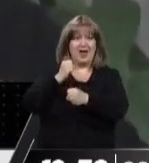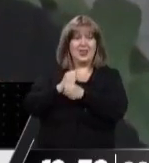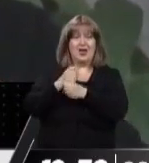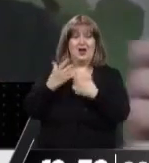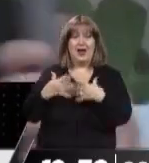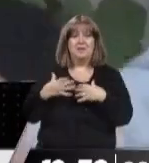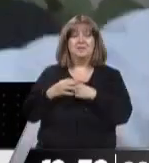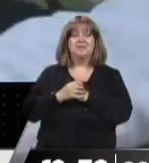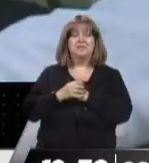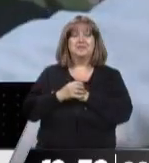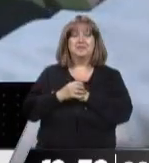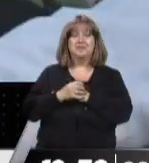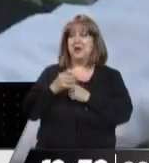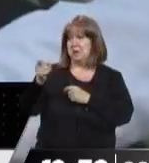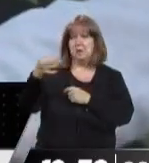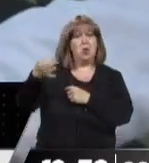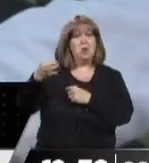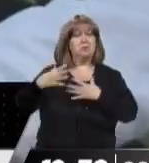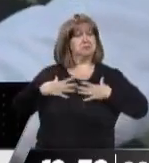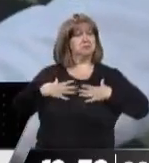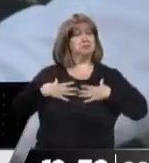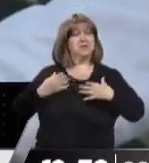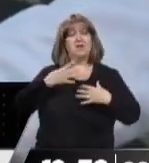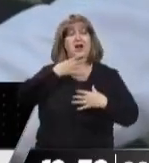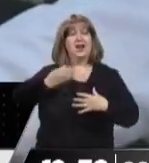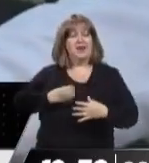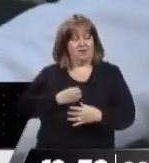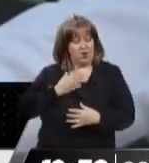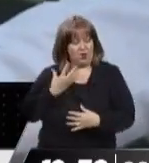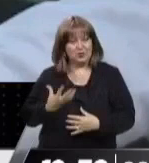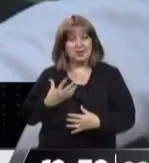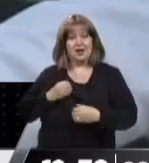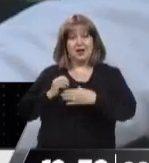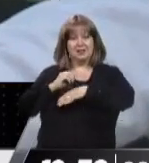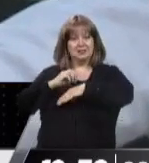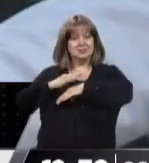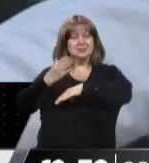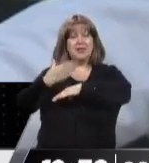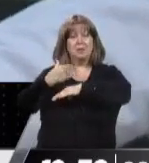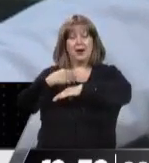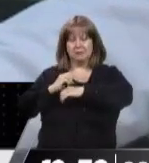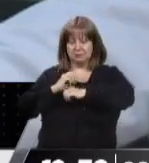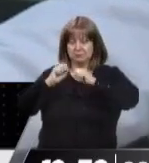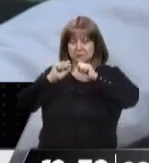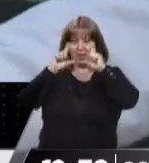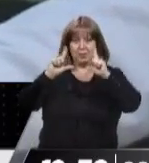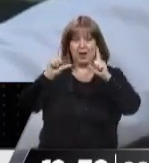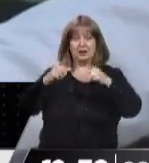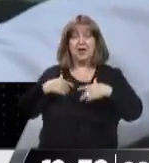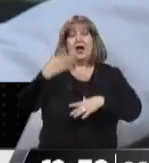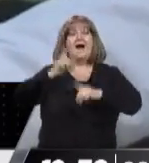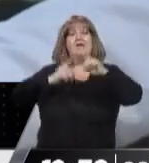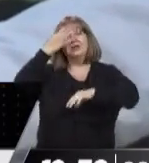miras, que es un ejemplo para ustedes. Sí, sí, un ejemplo. La verdad que la voluntad que tiene levantarse y no darse por vencida cuando